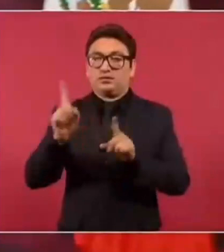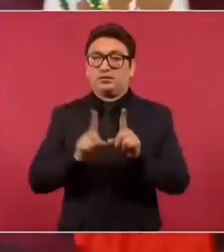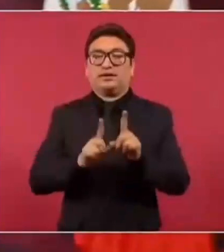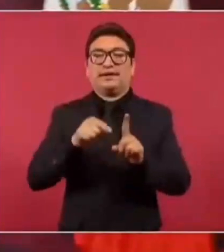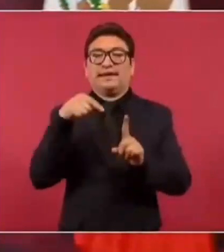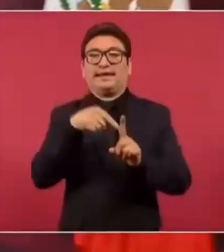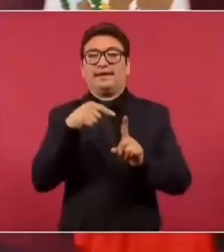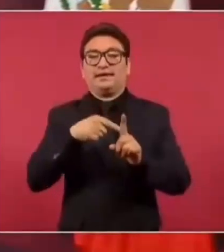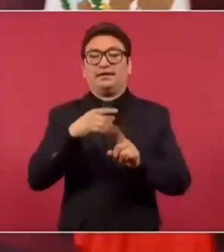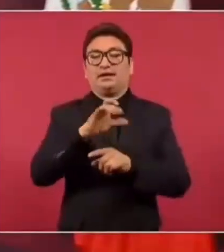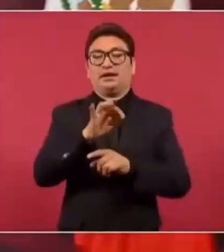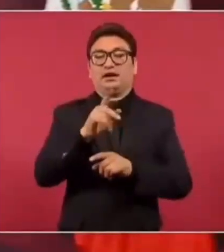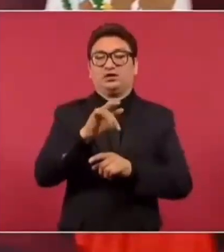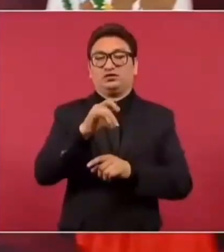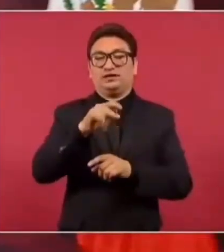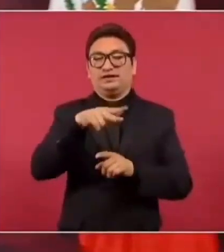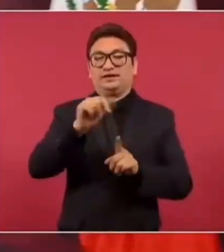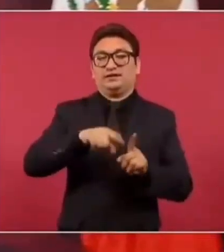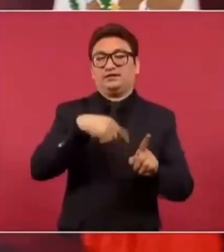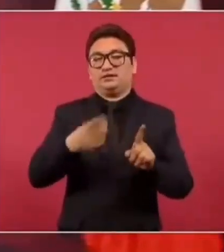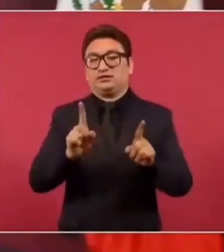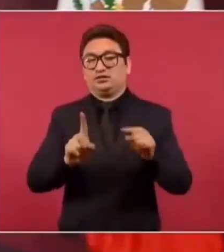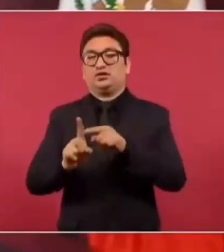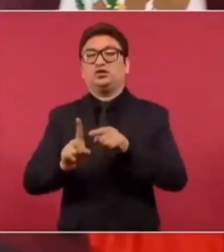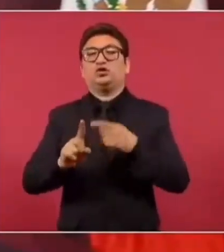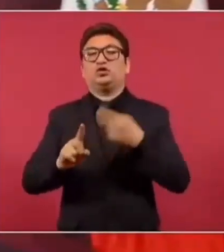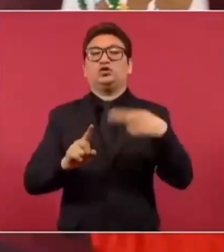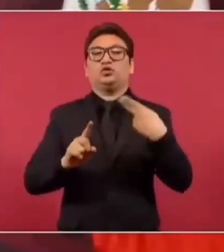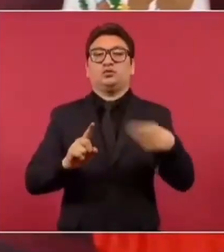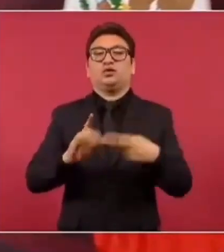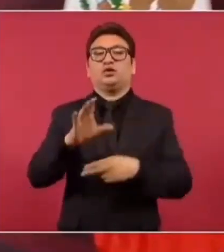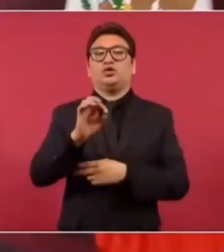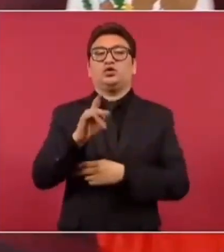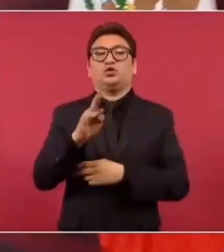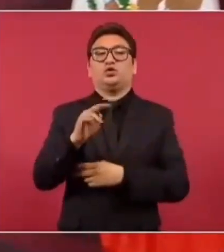Salinas, Córdoba Montoya. Sí.